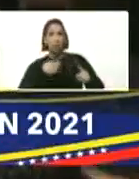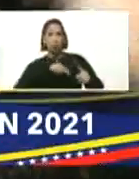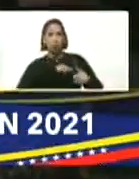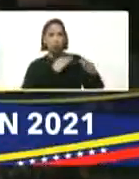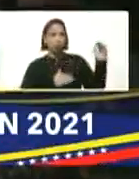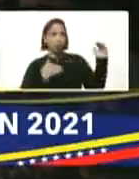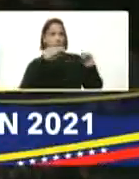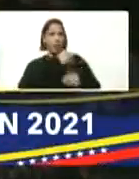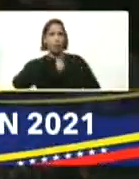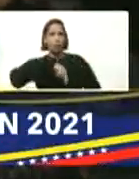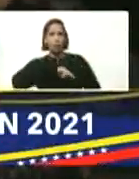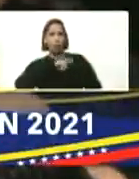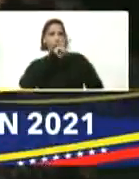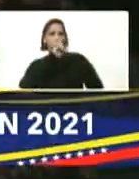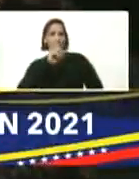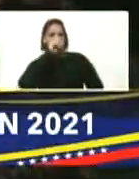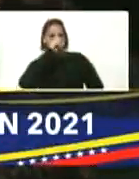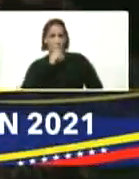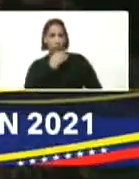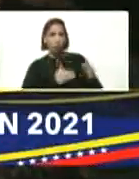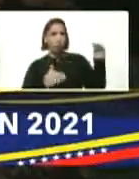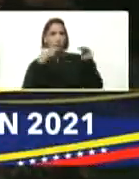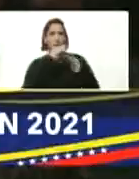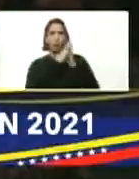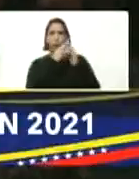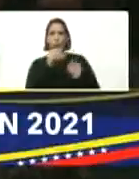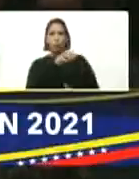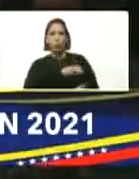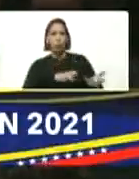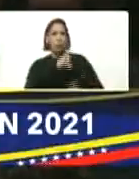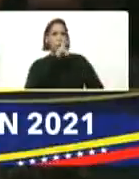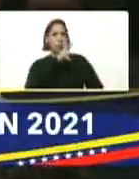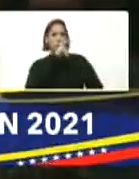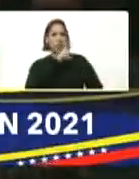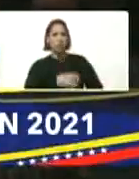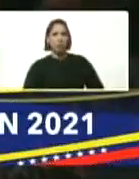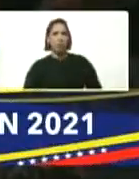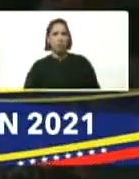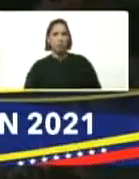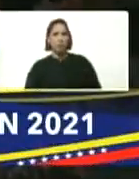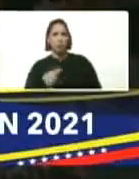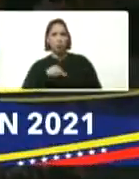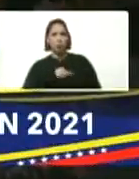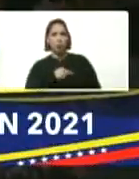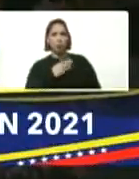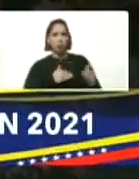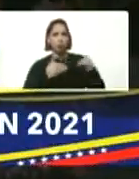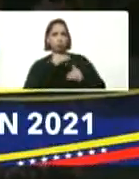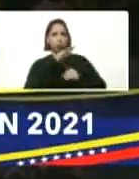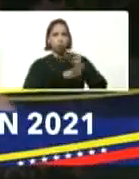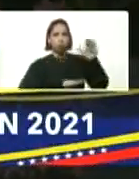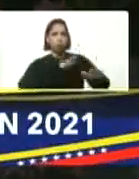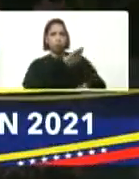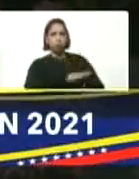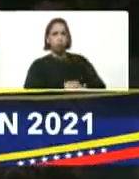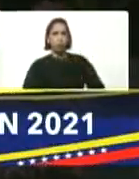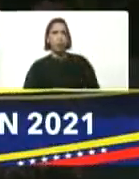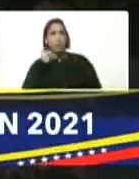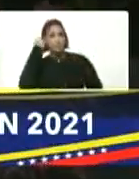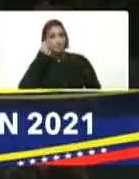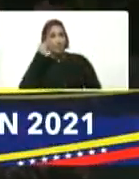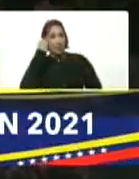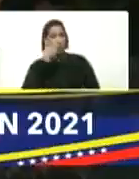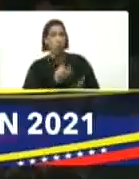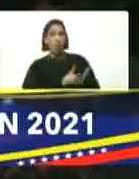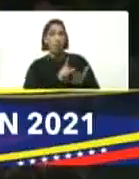hemos superado en 20 años todos los problemas más horrendos y hemos salido adelante. Así que yo creo en el